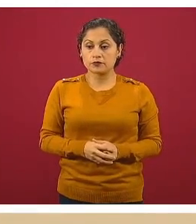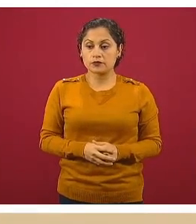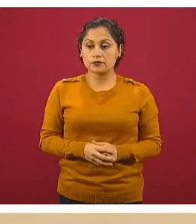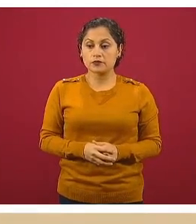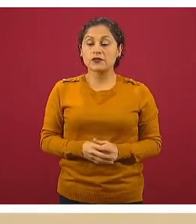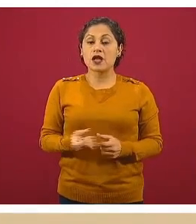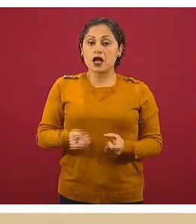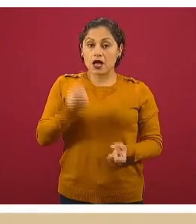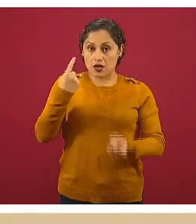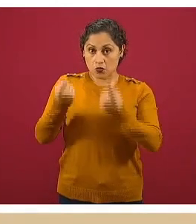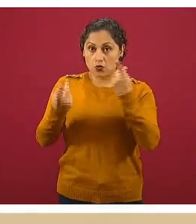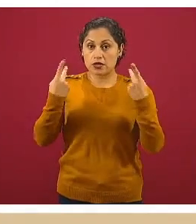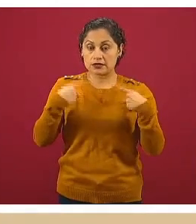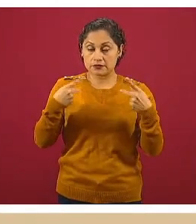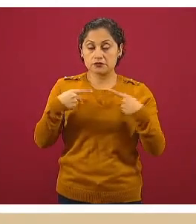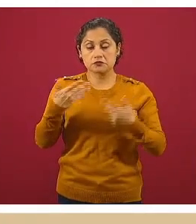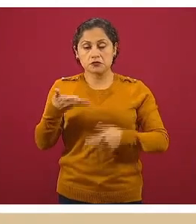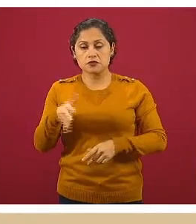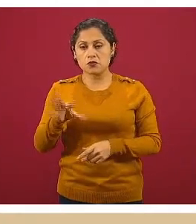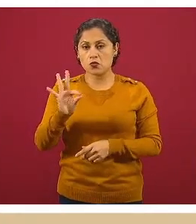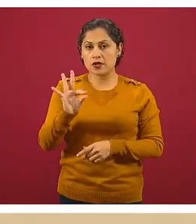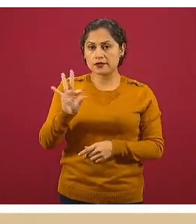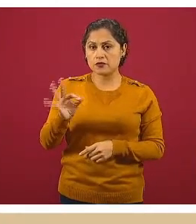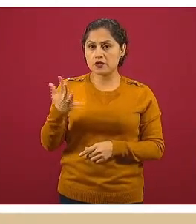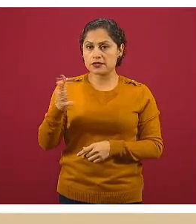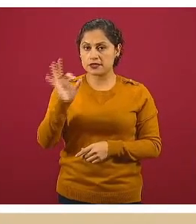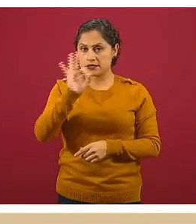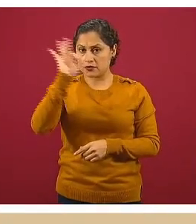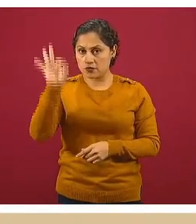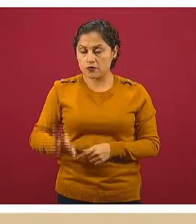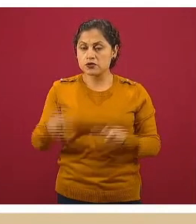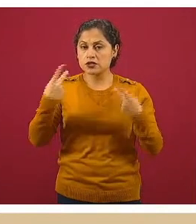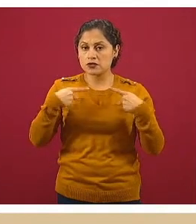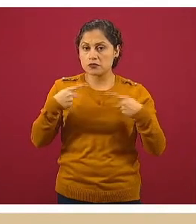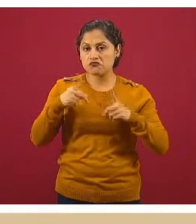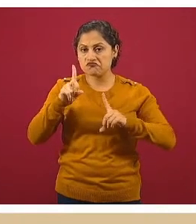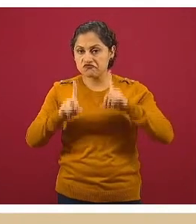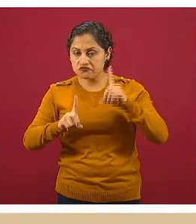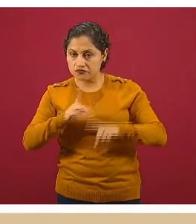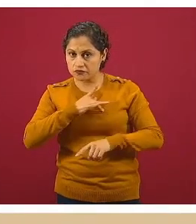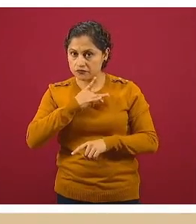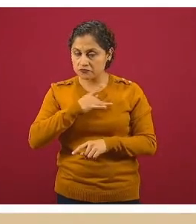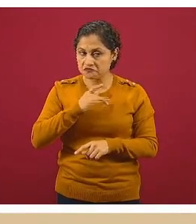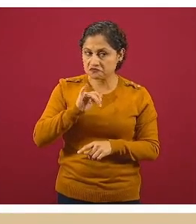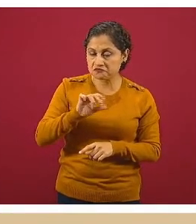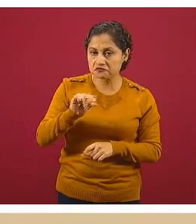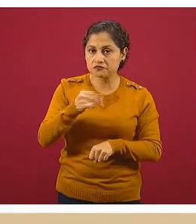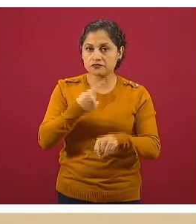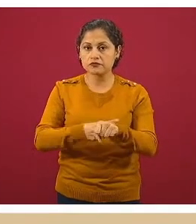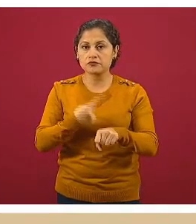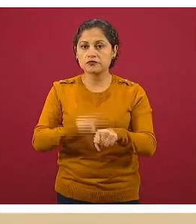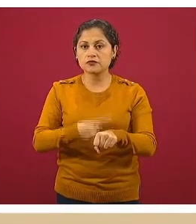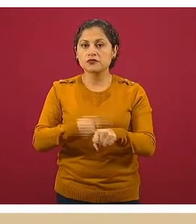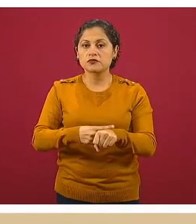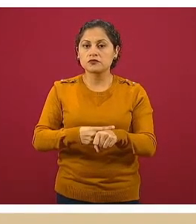algunos, prácticamente el 40-45% de los casos sospechosos podrá negativizarse, los que se